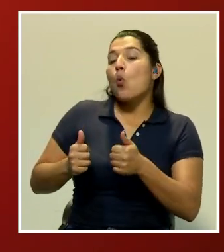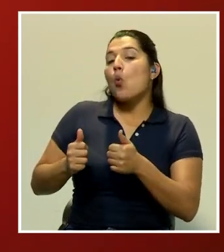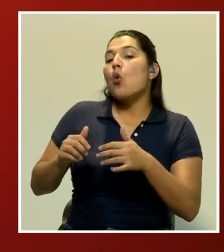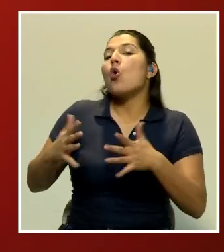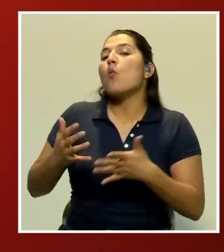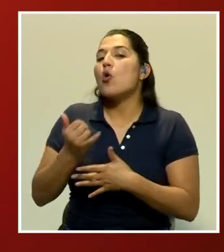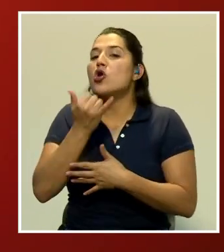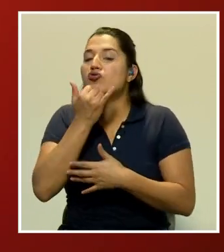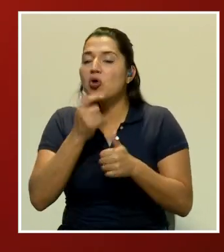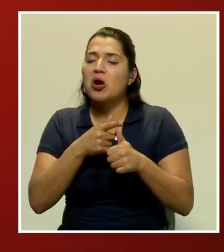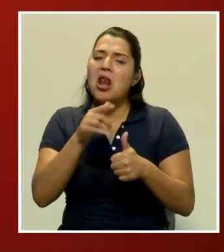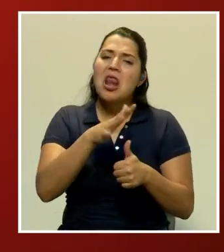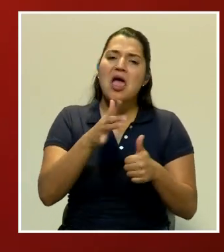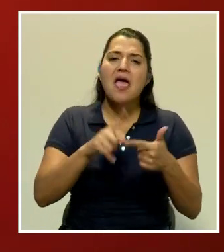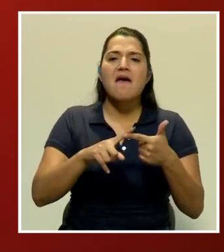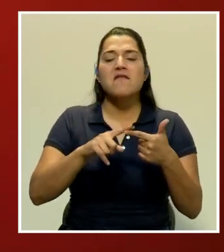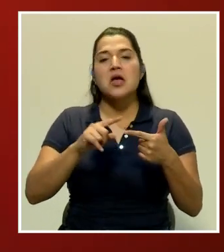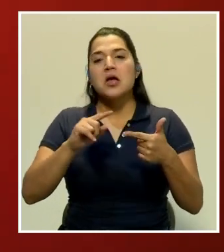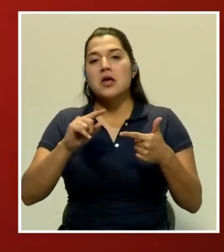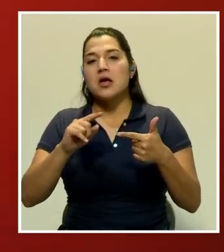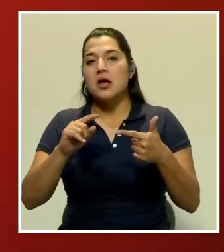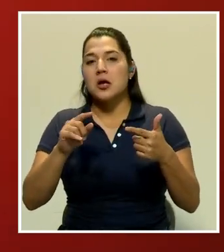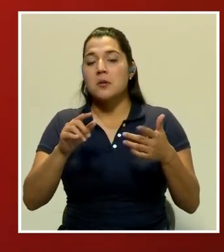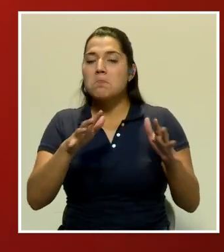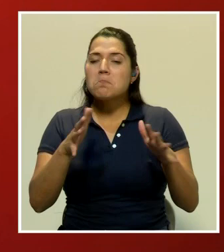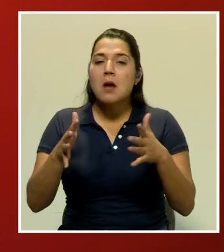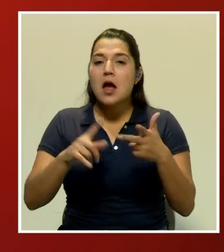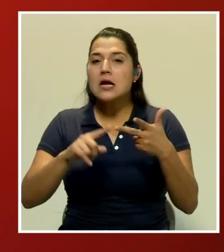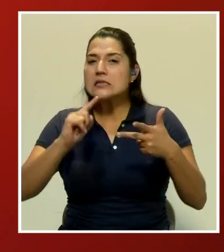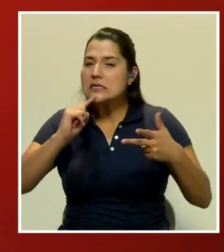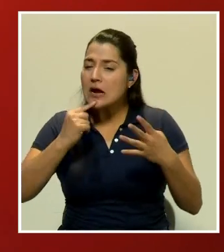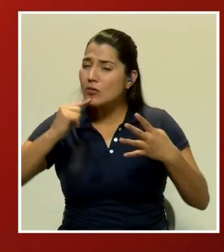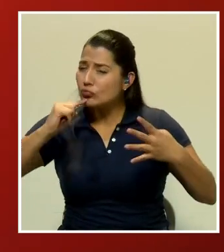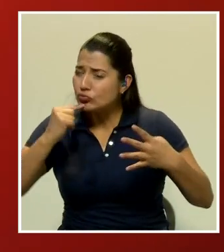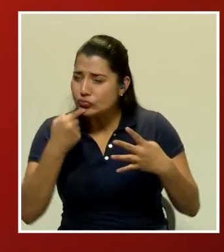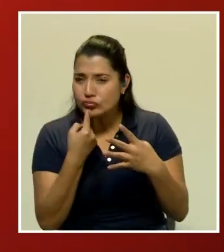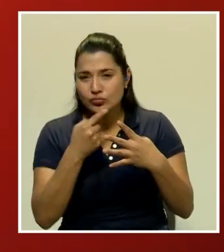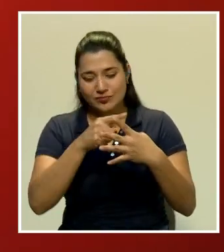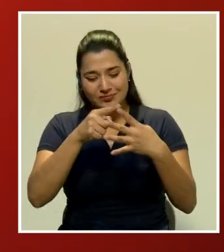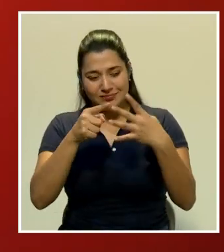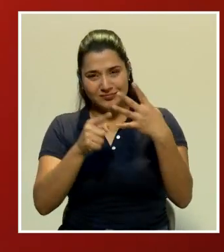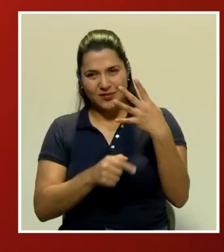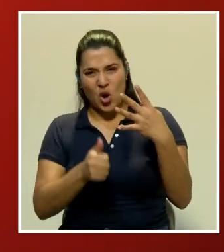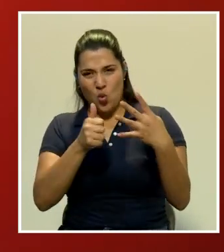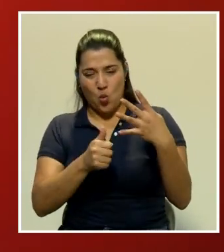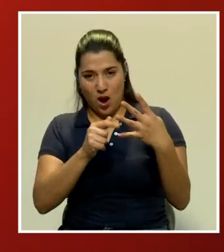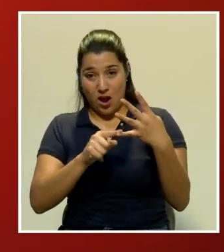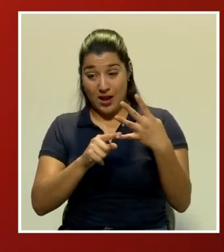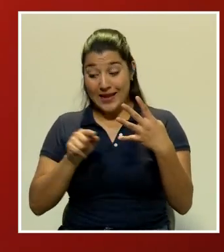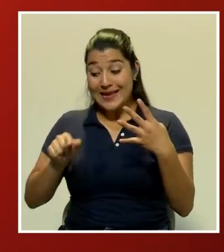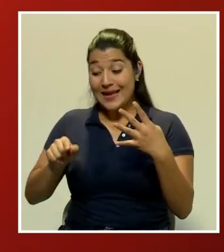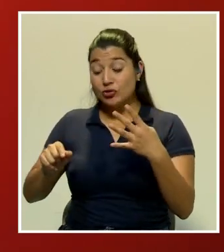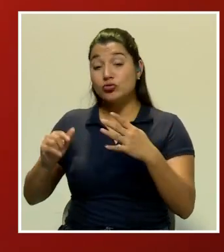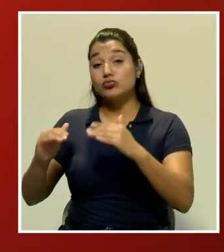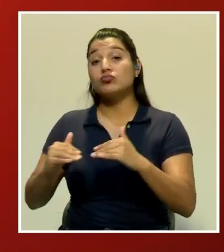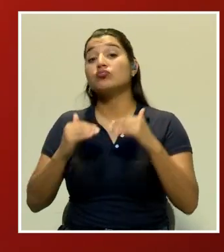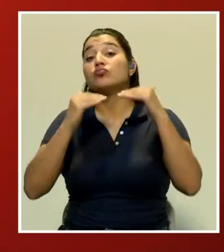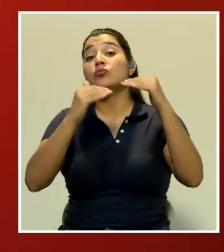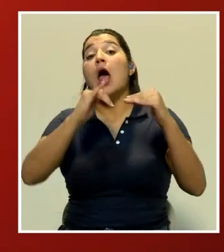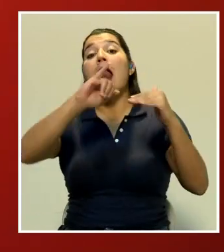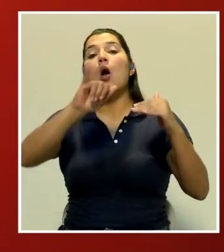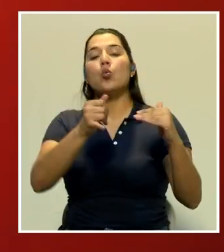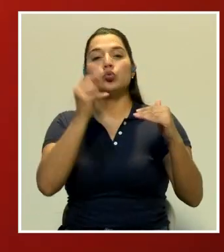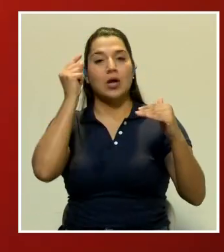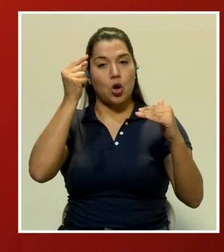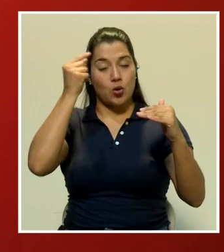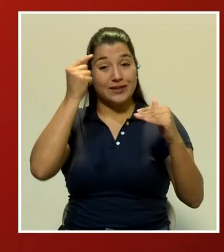leve, moderada, severa, grave o gravísima. Y con su recomendación es elevada a la Junta de Gobierno, quien